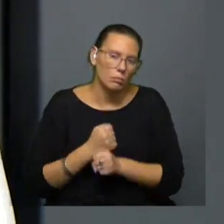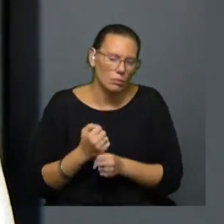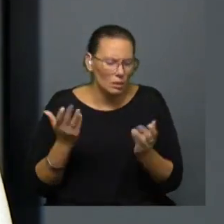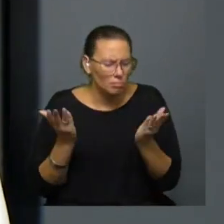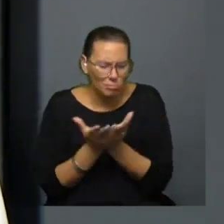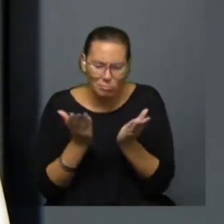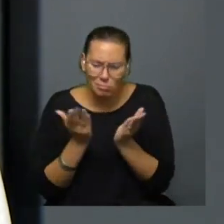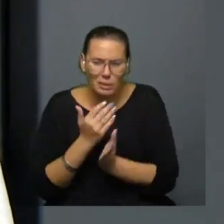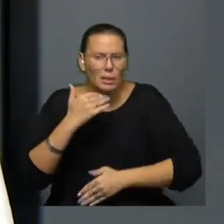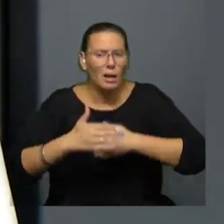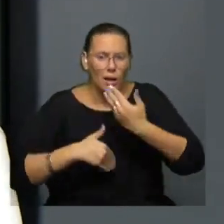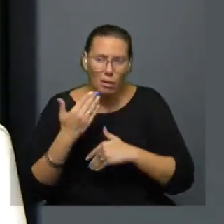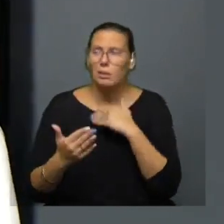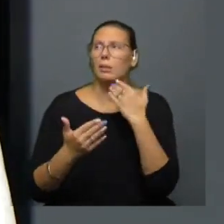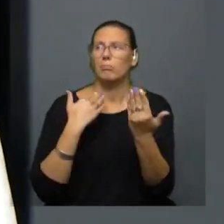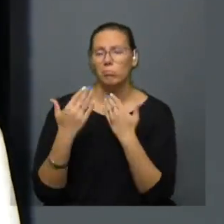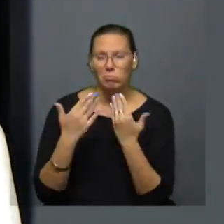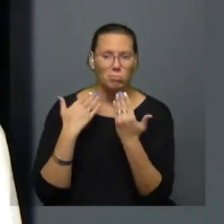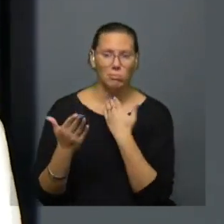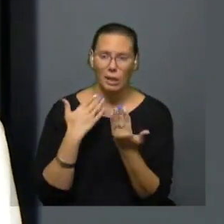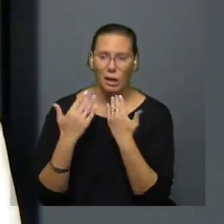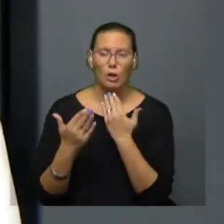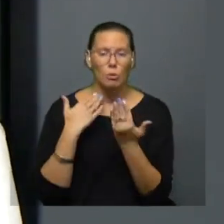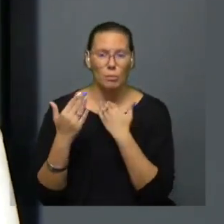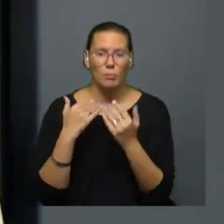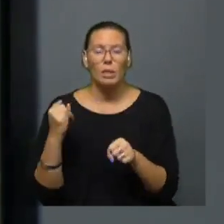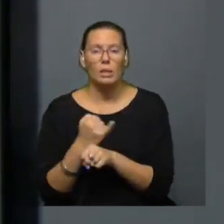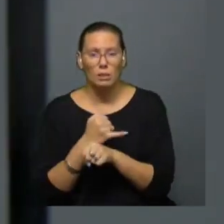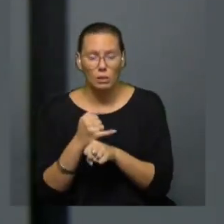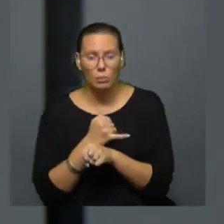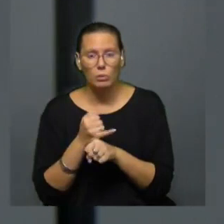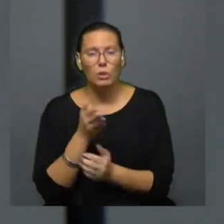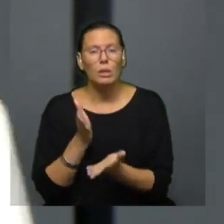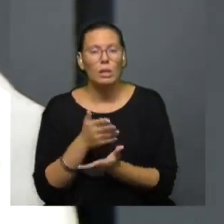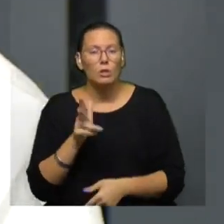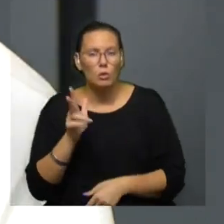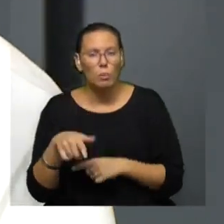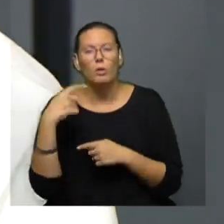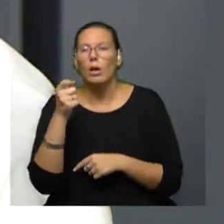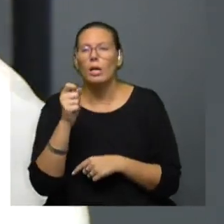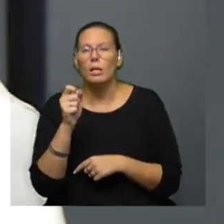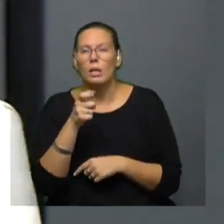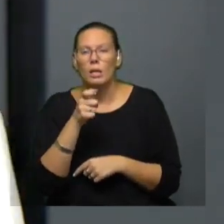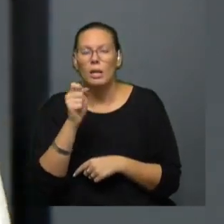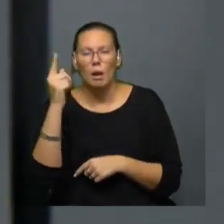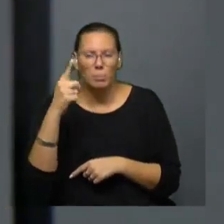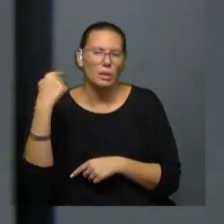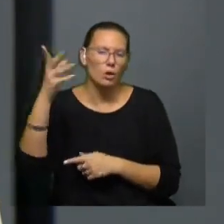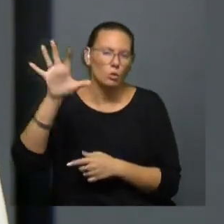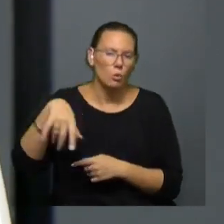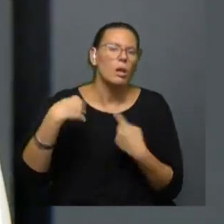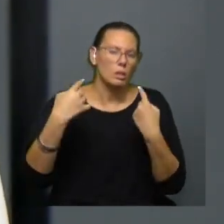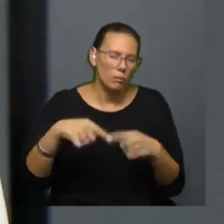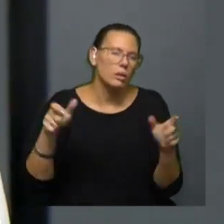de avance, de conversatorios, un par de conversatorios en la Institución de Derechos Humanos uno, en Las Piedras otro, distintas